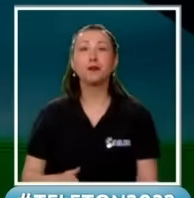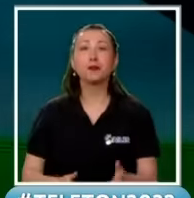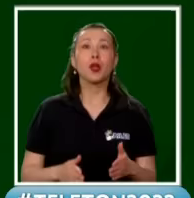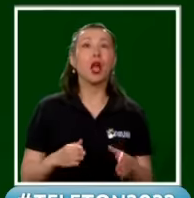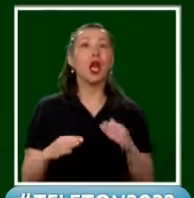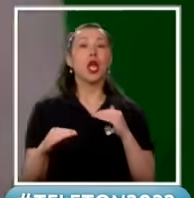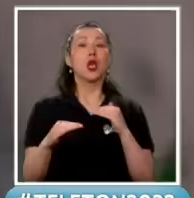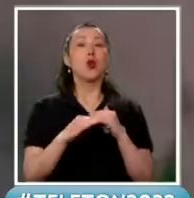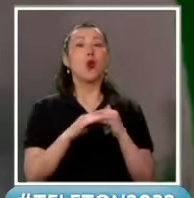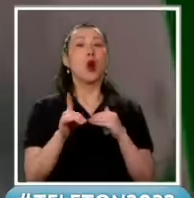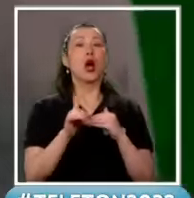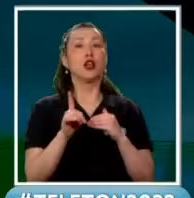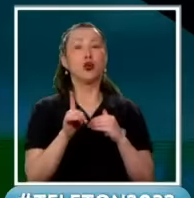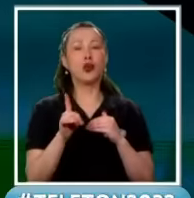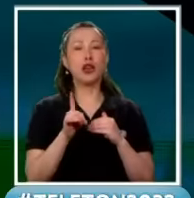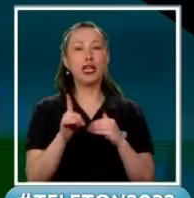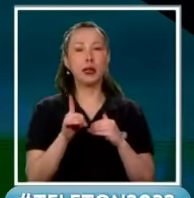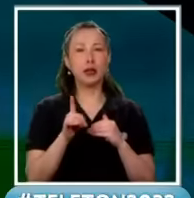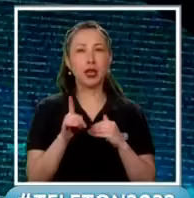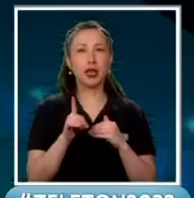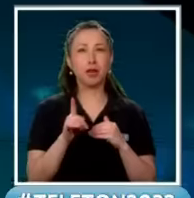soy mejor. ¡Sí!